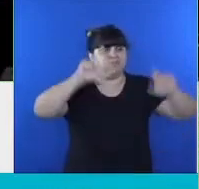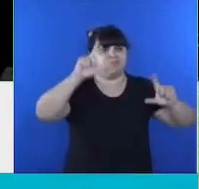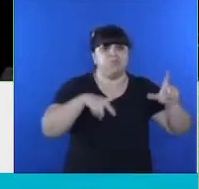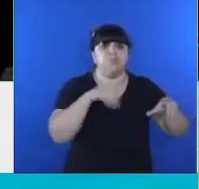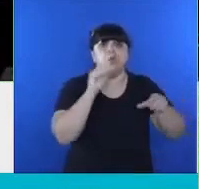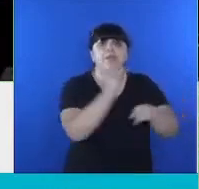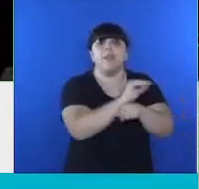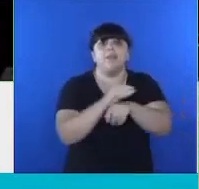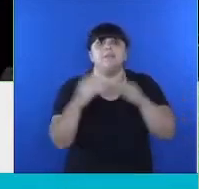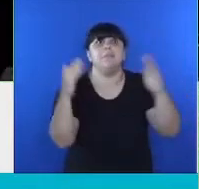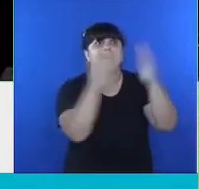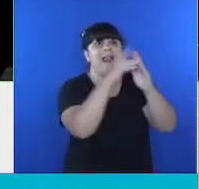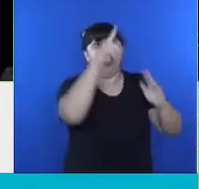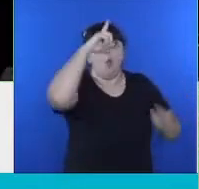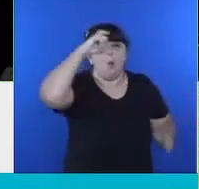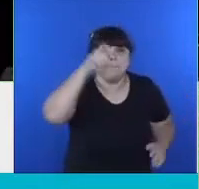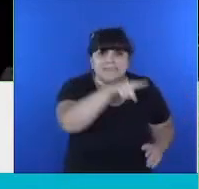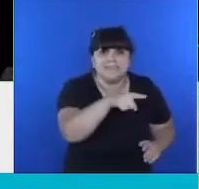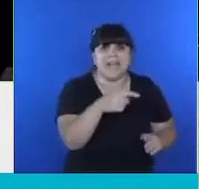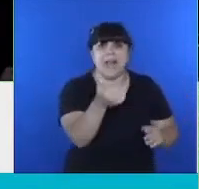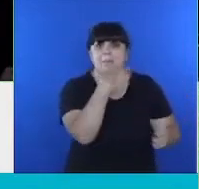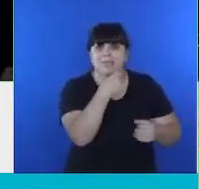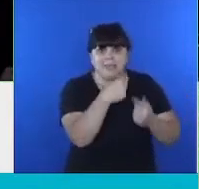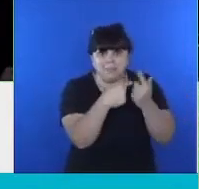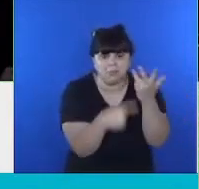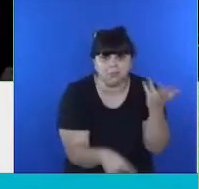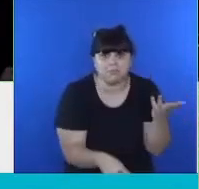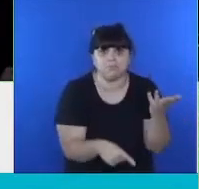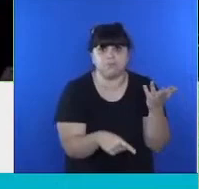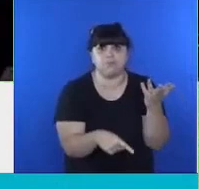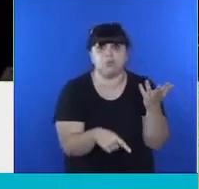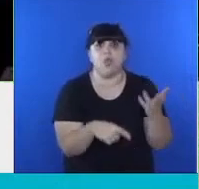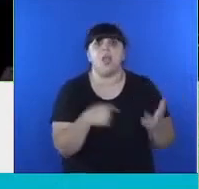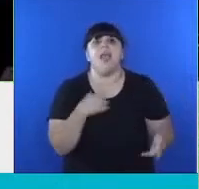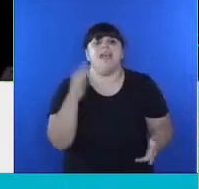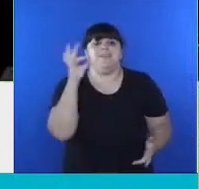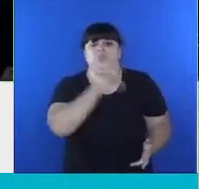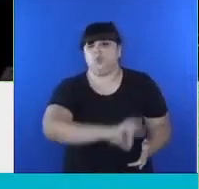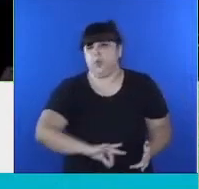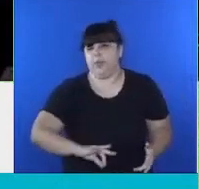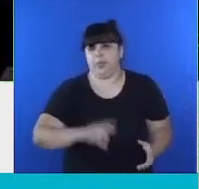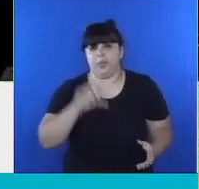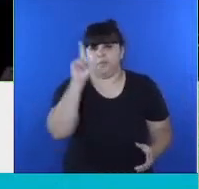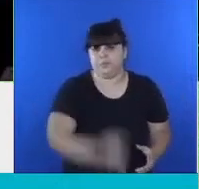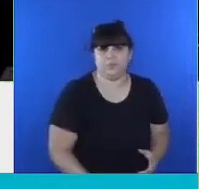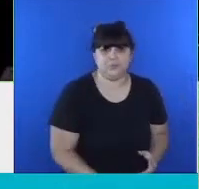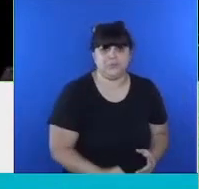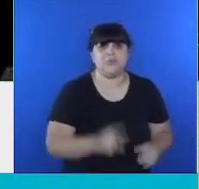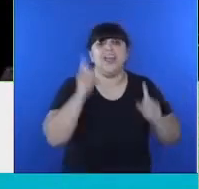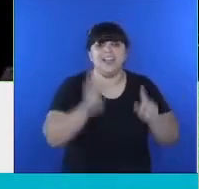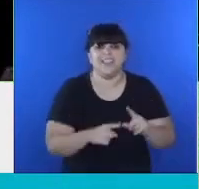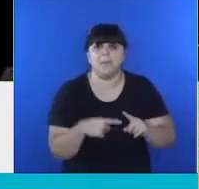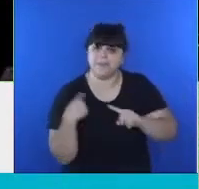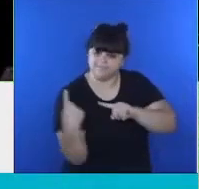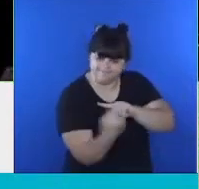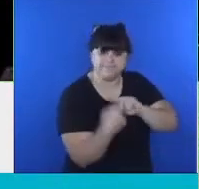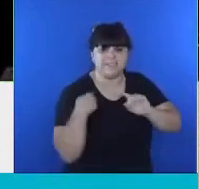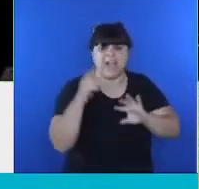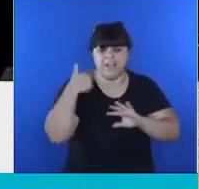insumos hospitalarios y medicamentos. La licuación de los salarios Y la licuación, voy